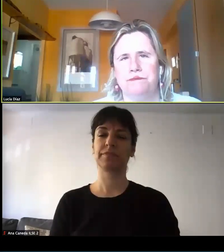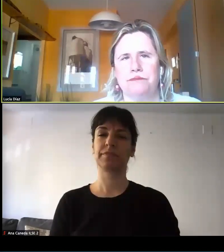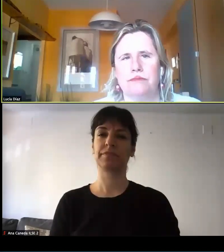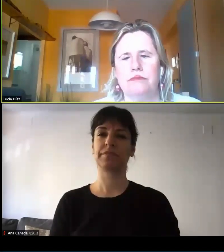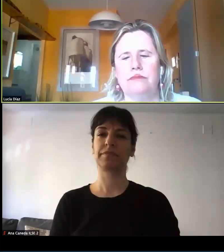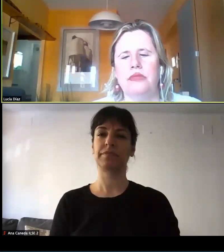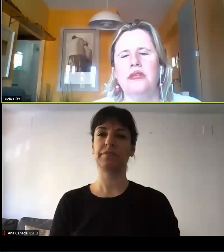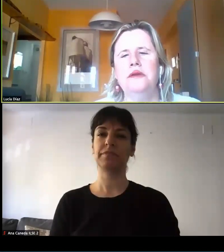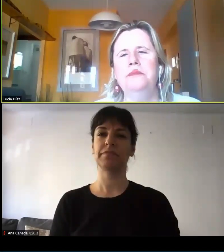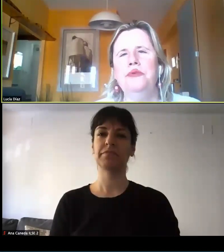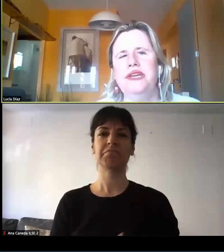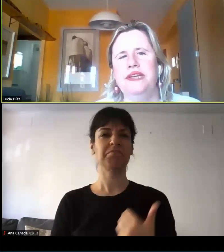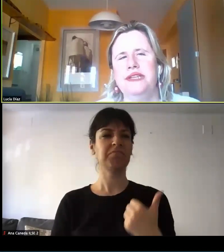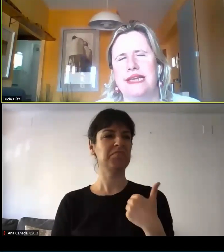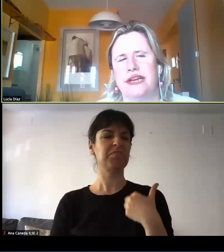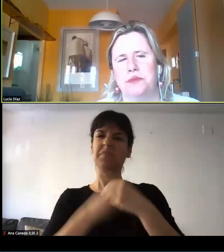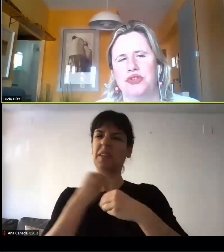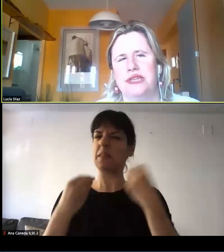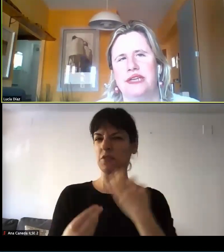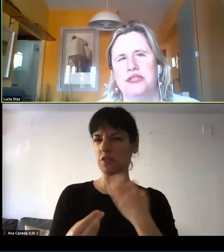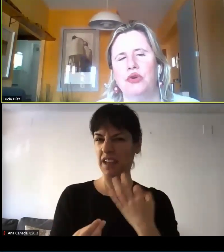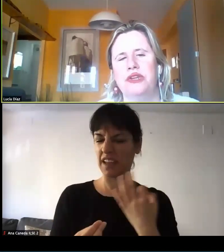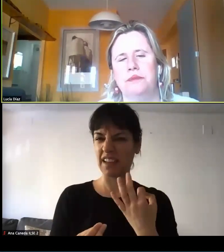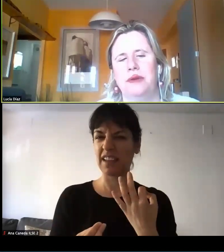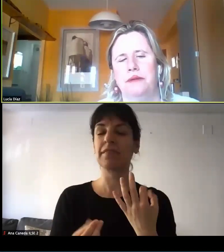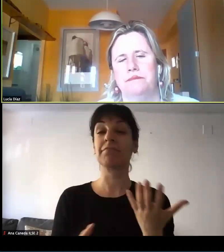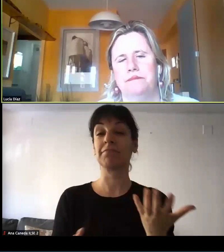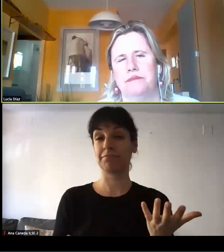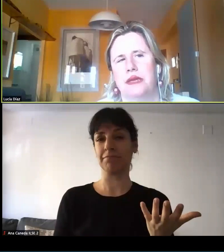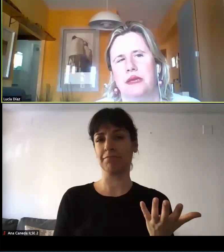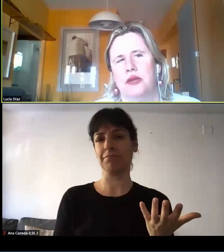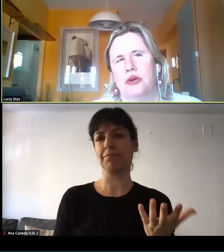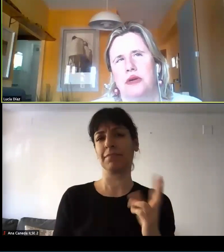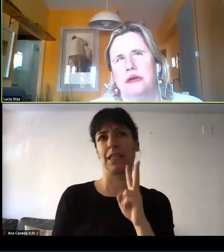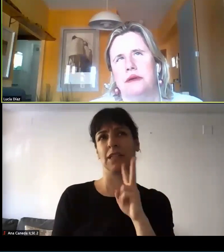hacemos? Pues la respuesta es múltiple.